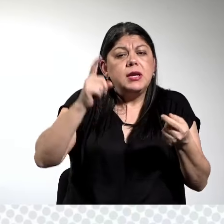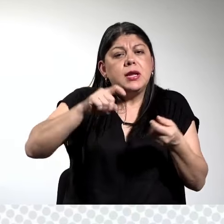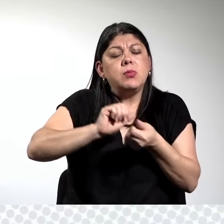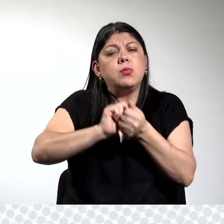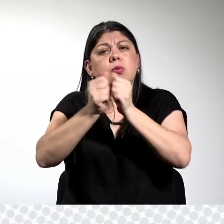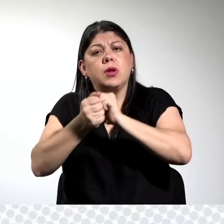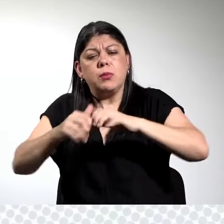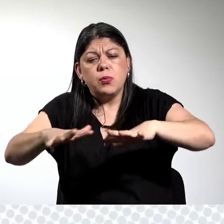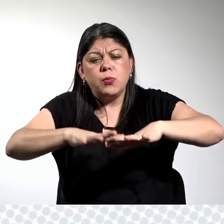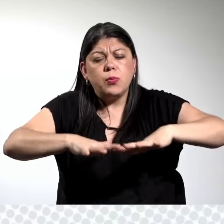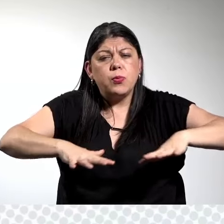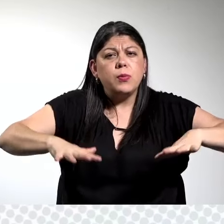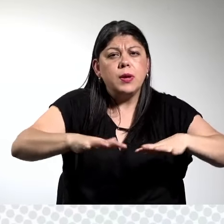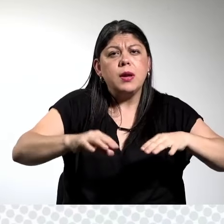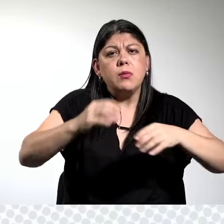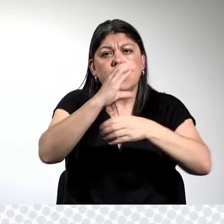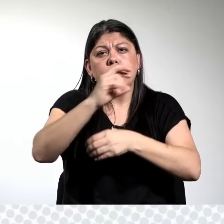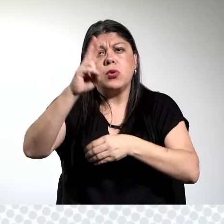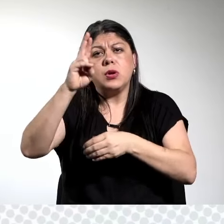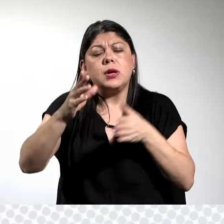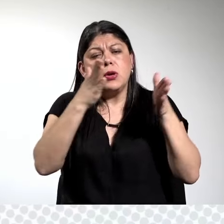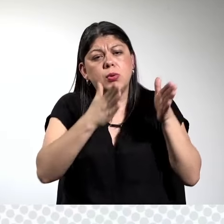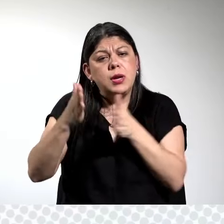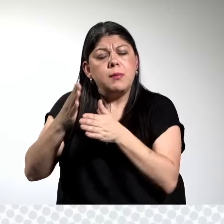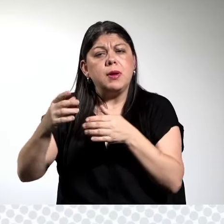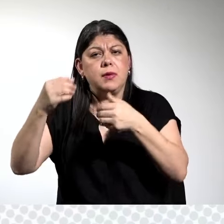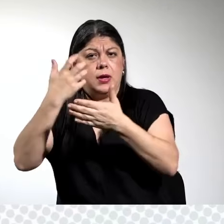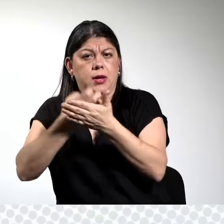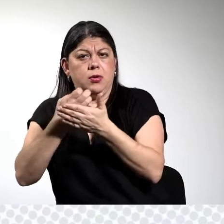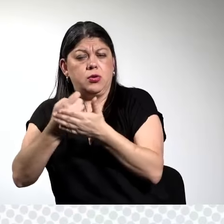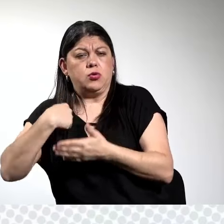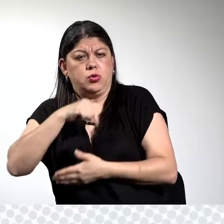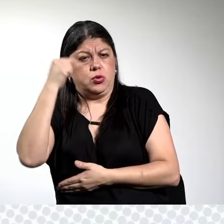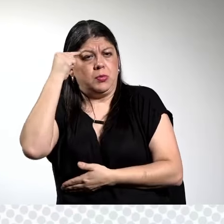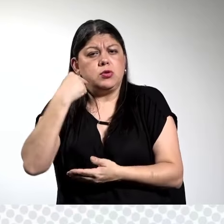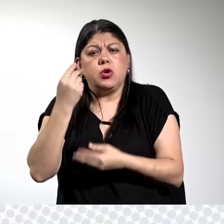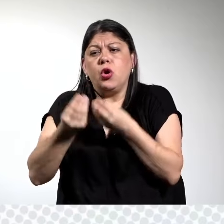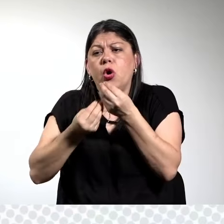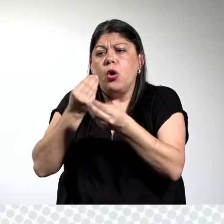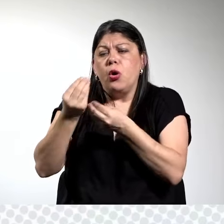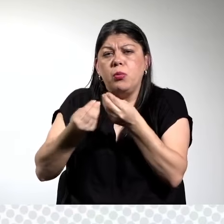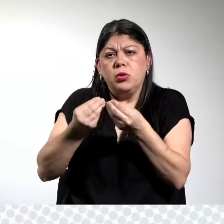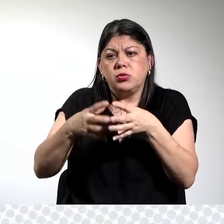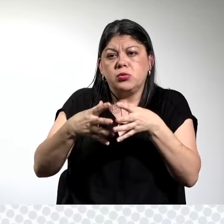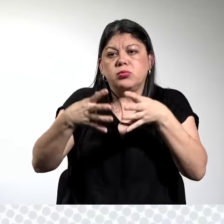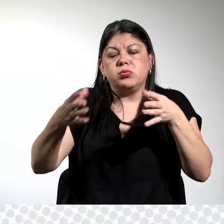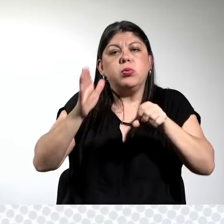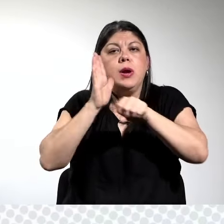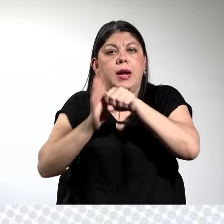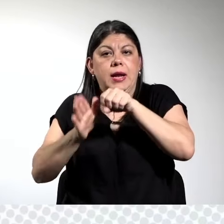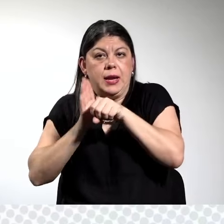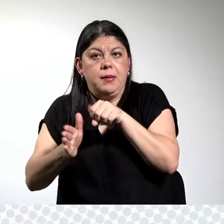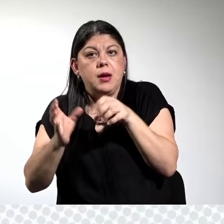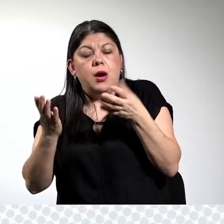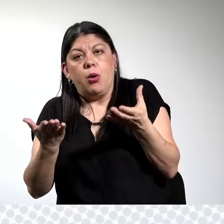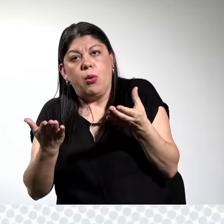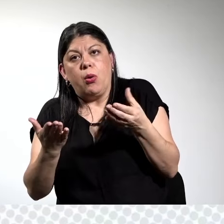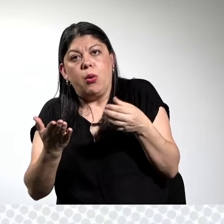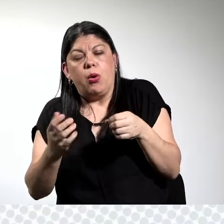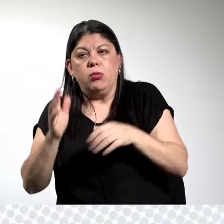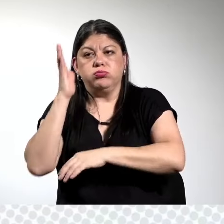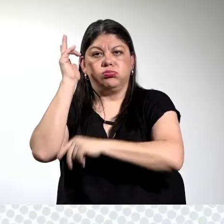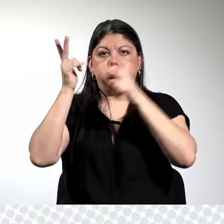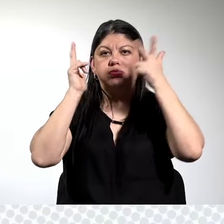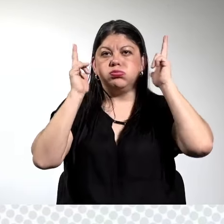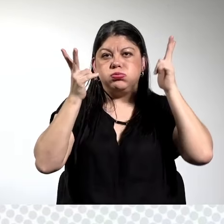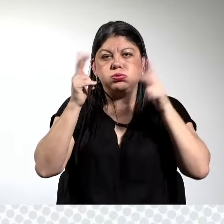el campo costarricense, pero además con una planificación económica en que no solo estemos pensando en productos extensivos como la piña o como la palma,